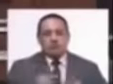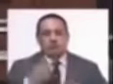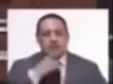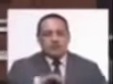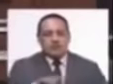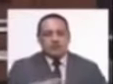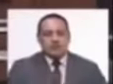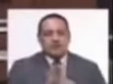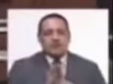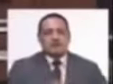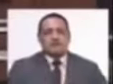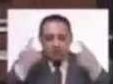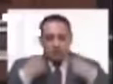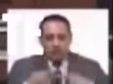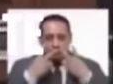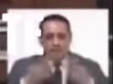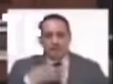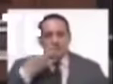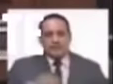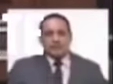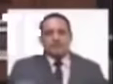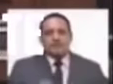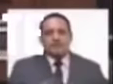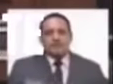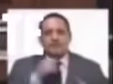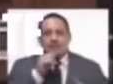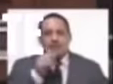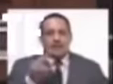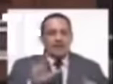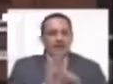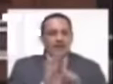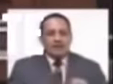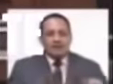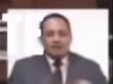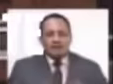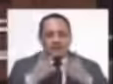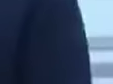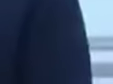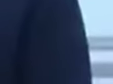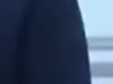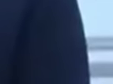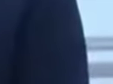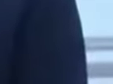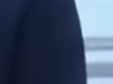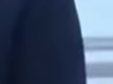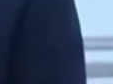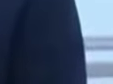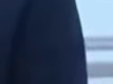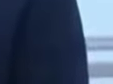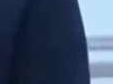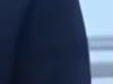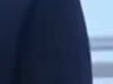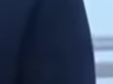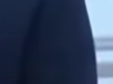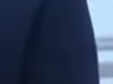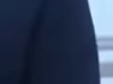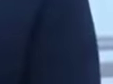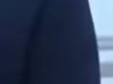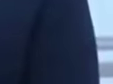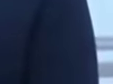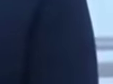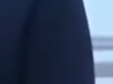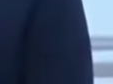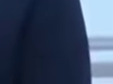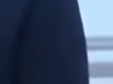Esto es un fraude a las leyes electorales. Actuaron ilegalmente e interpretaron las normas a su antojo. Hola, ¿qué tal Perú? Esto es un